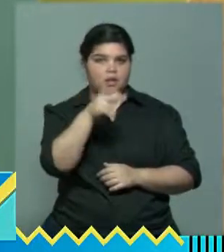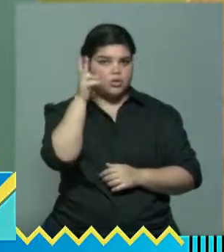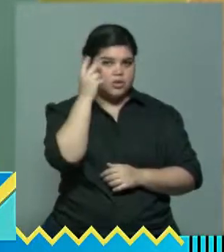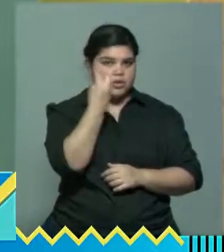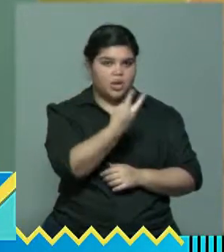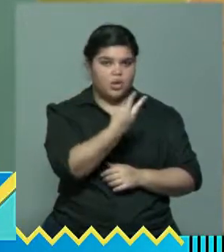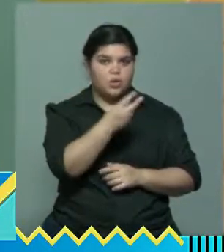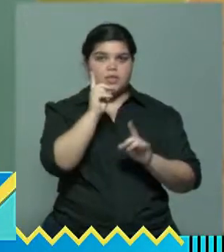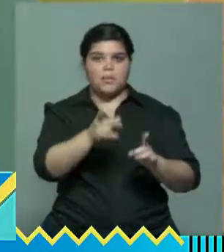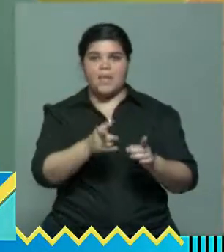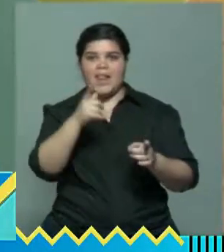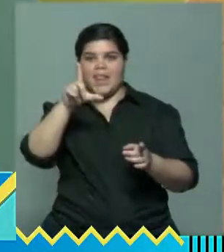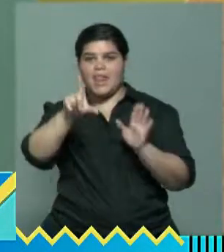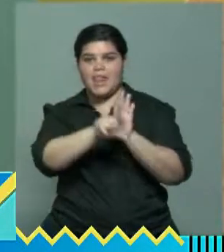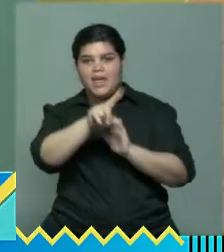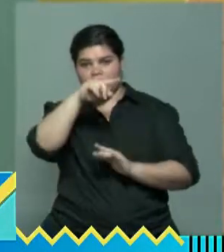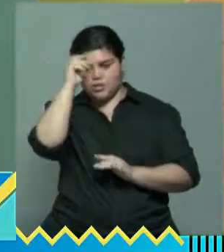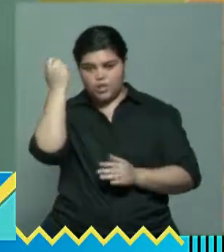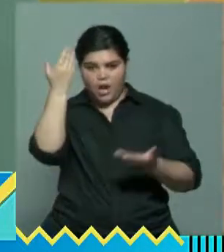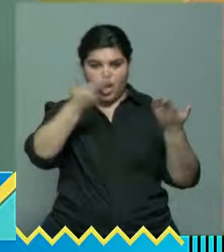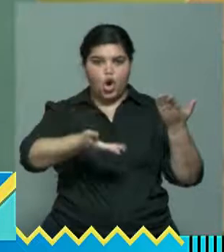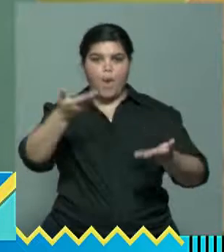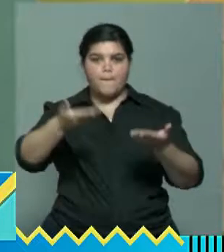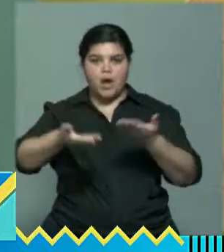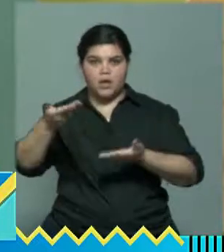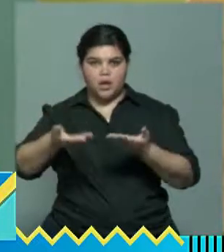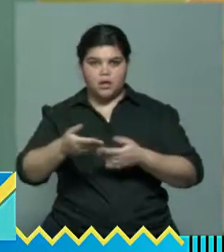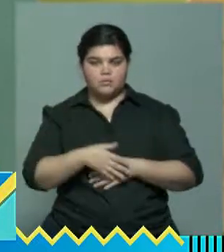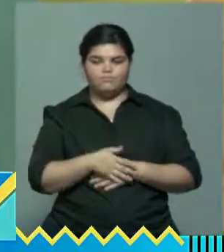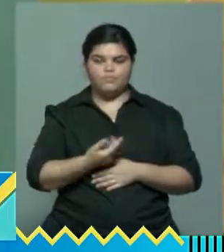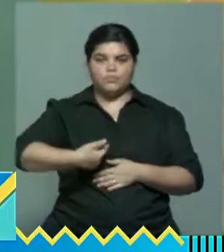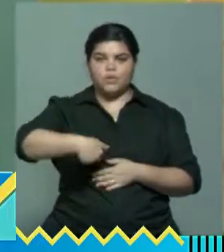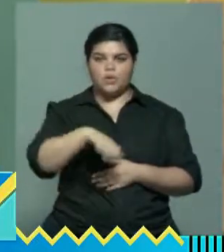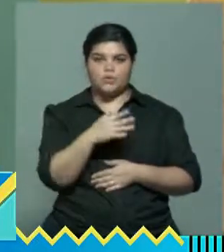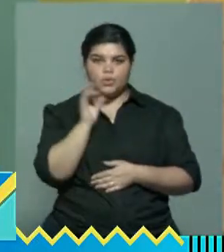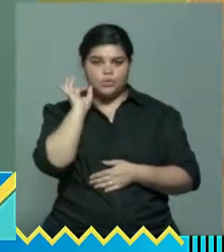Ley Nacional, y entendemos que esta